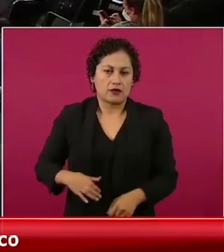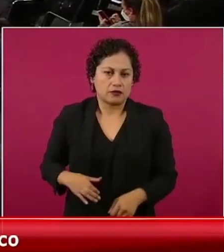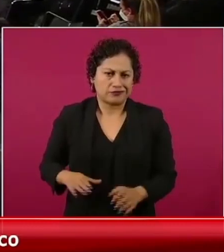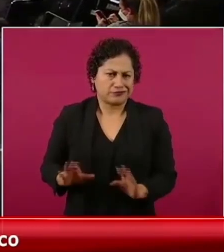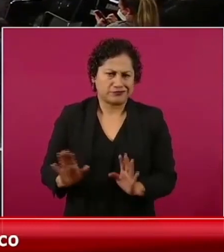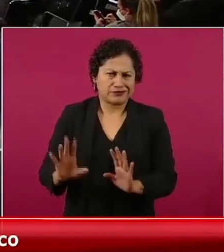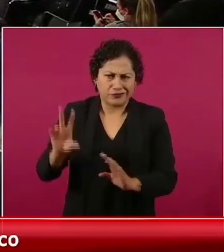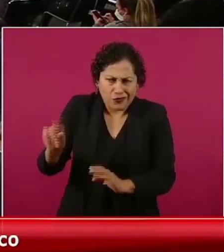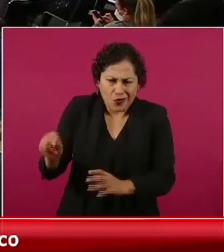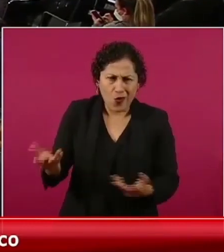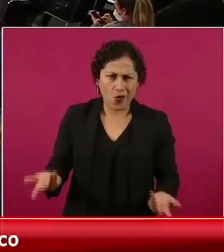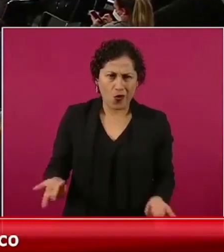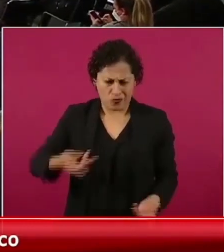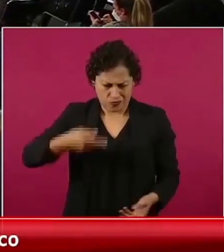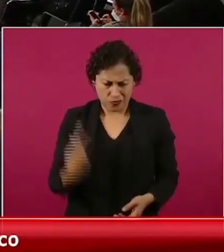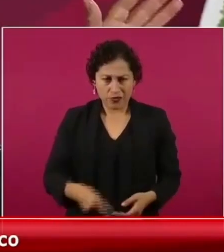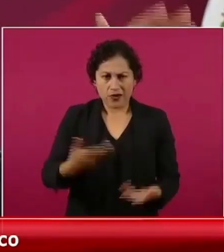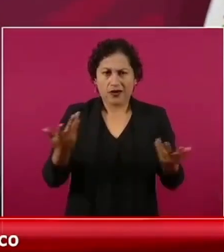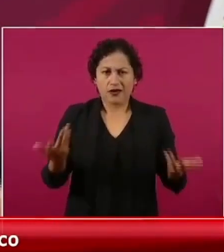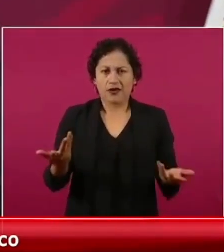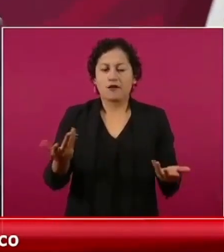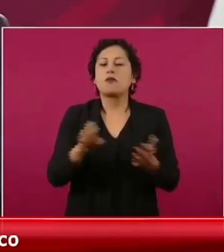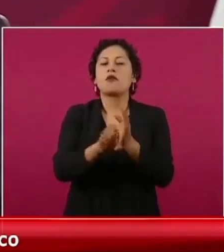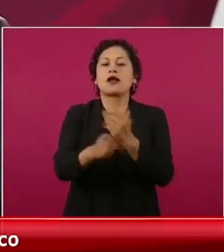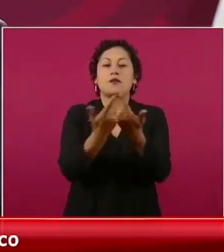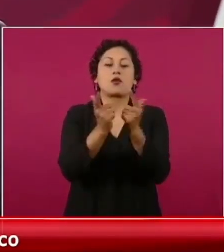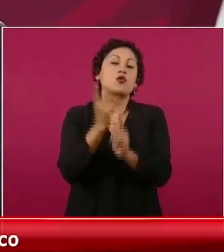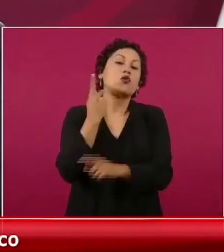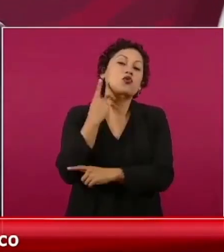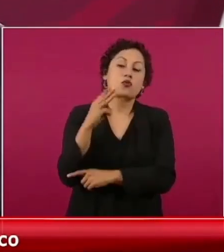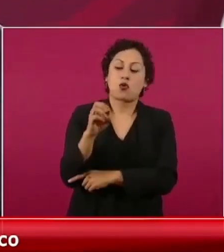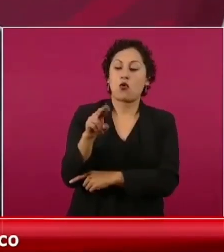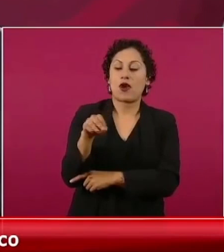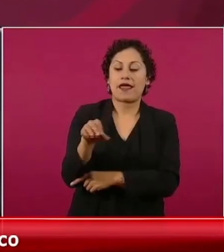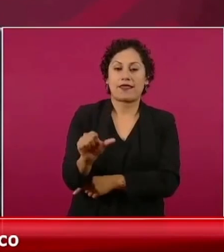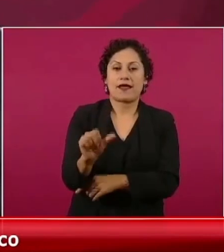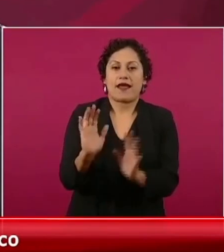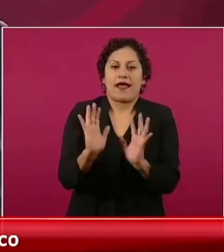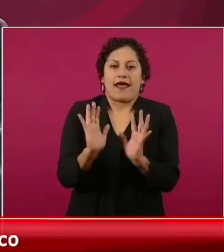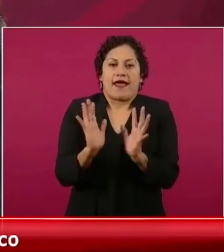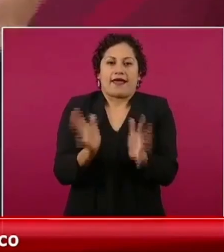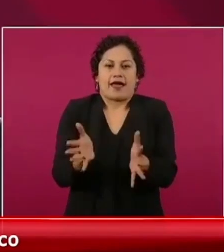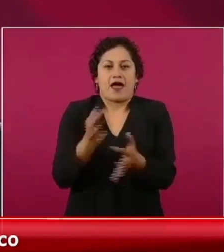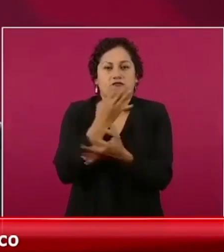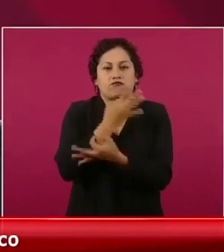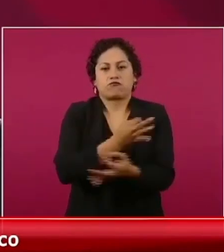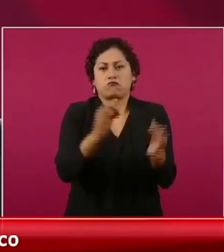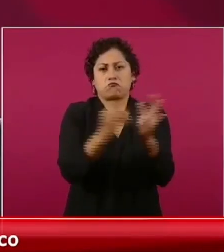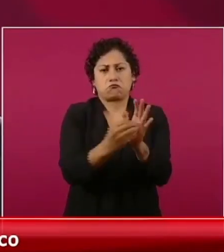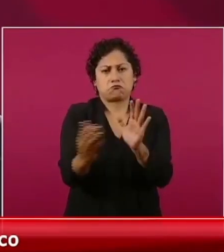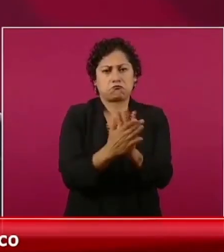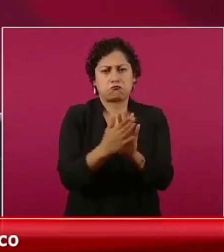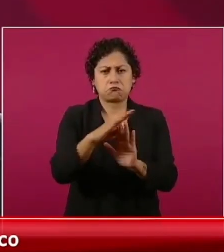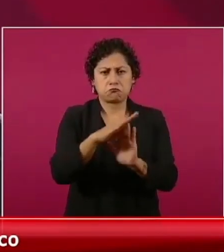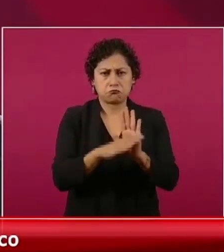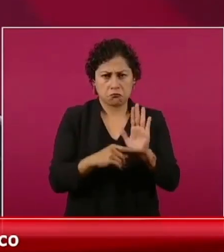En el caso de Morena ya se dejó de manifiesto, y así están en los estatutos,